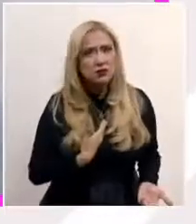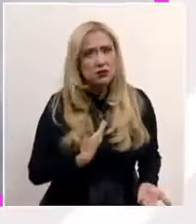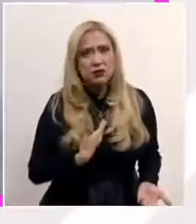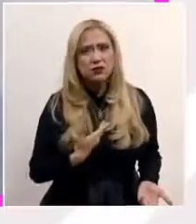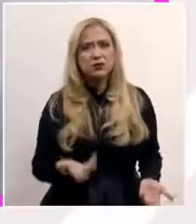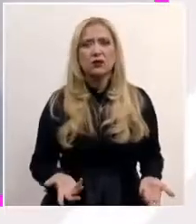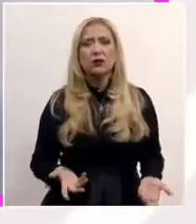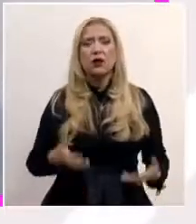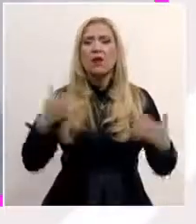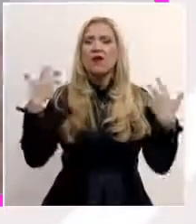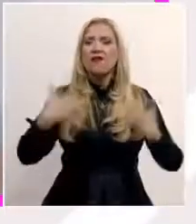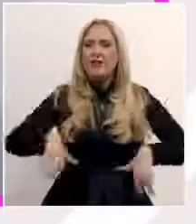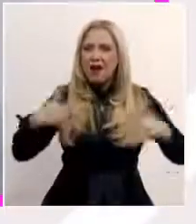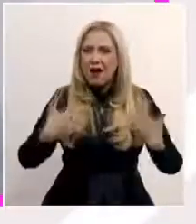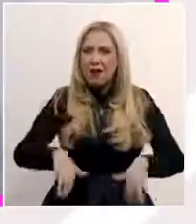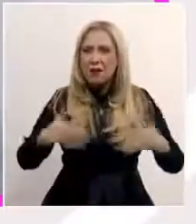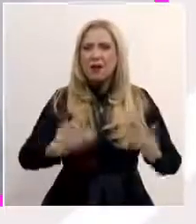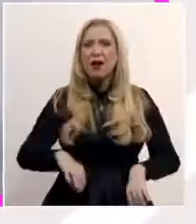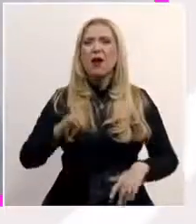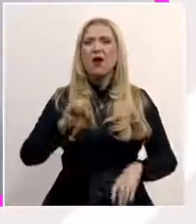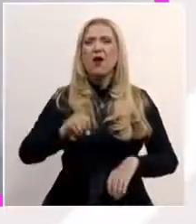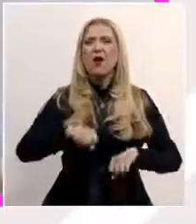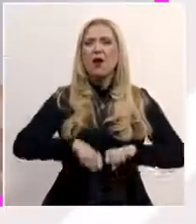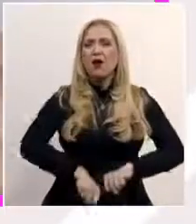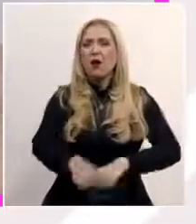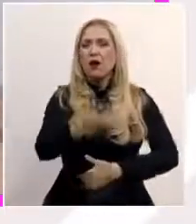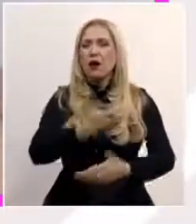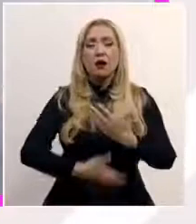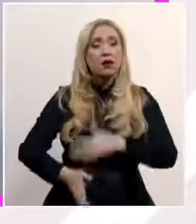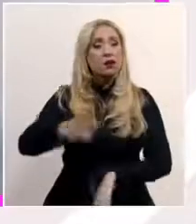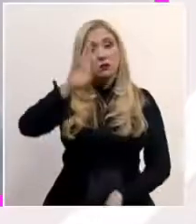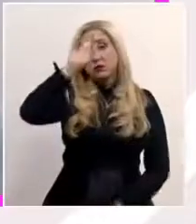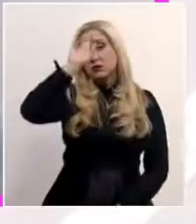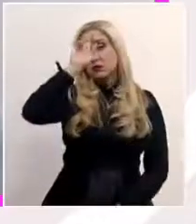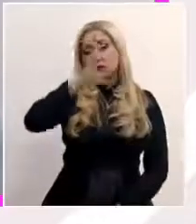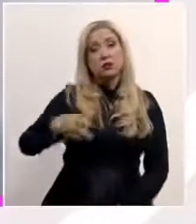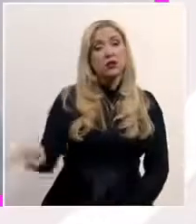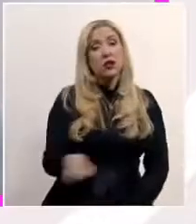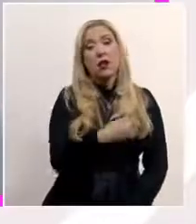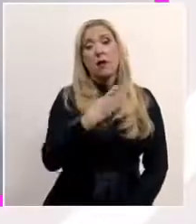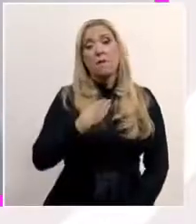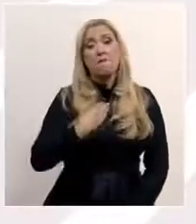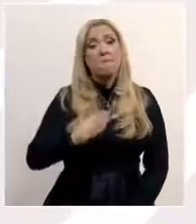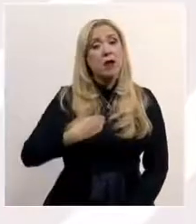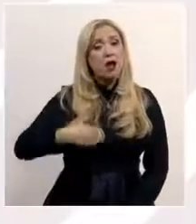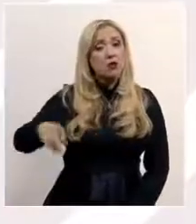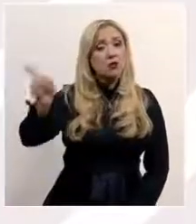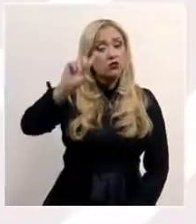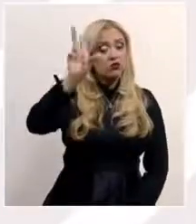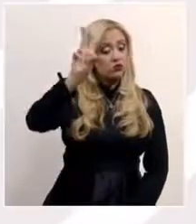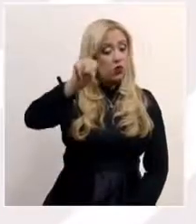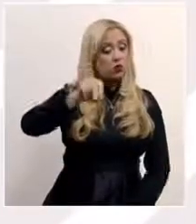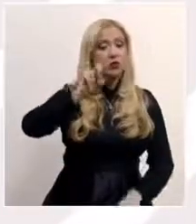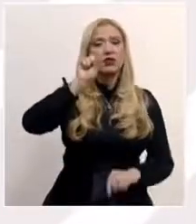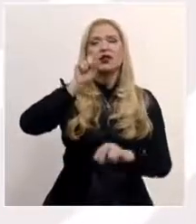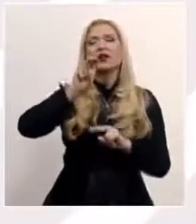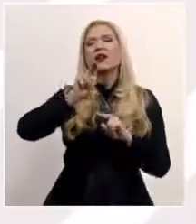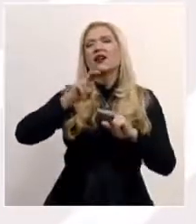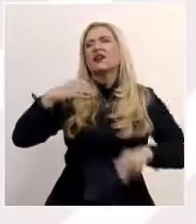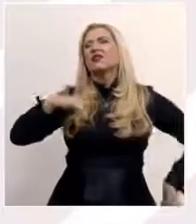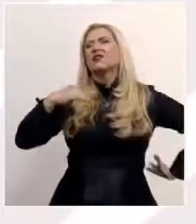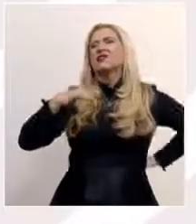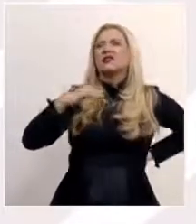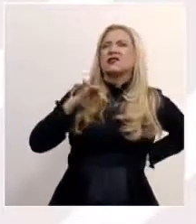de fábricas o que trabajan en supermercados, no se les permite ni siquiera ir al baño o sentarse, ¿no? Entonces, son una serie